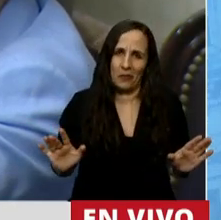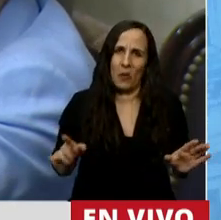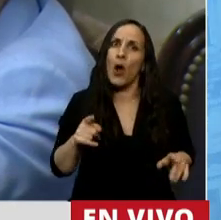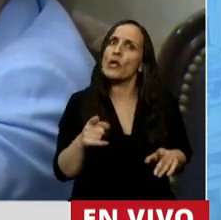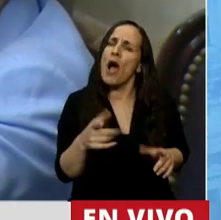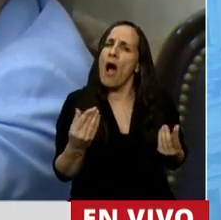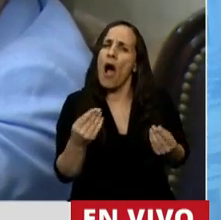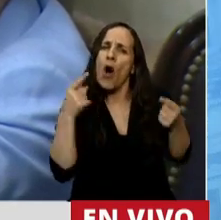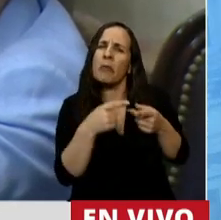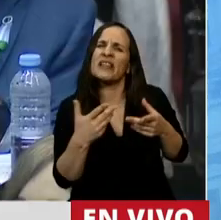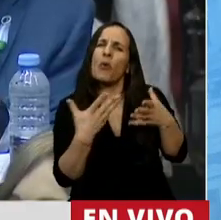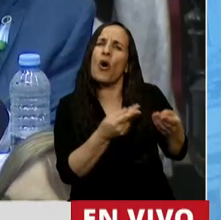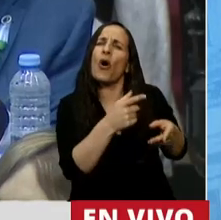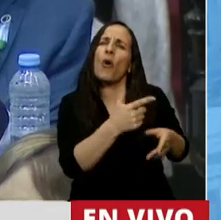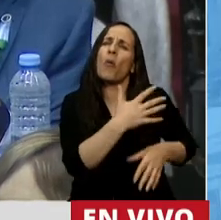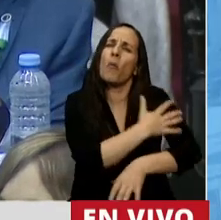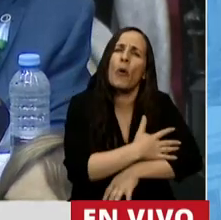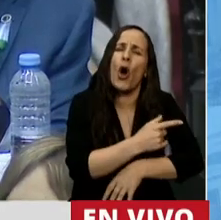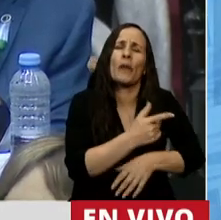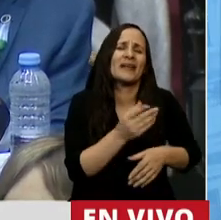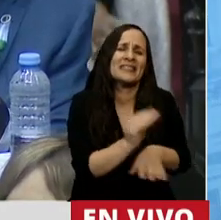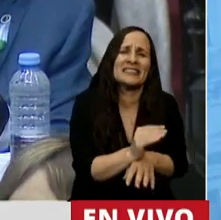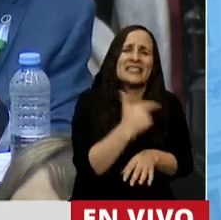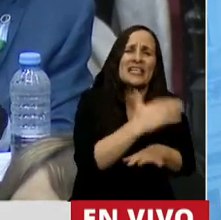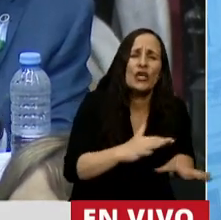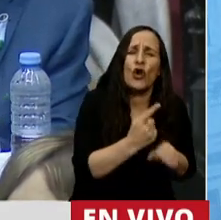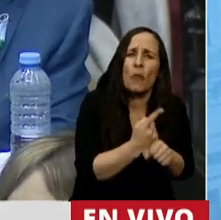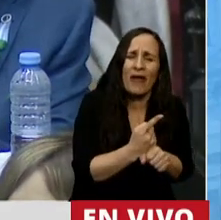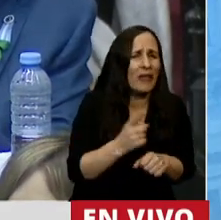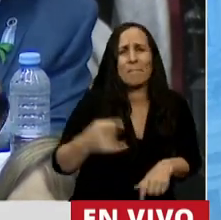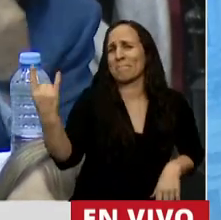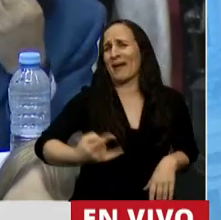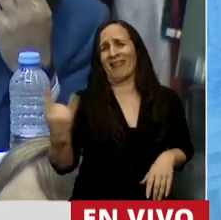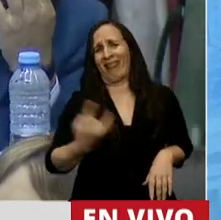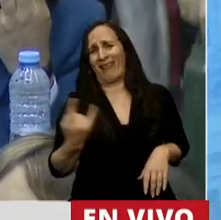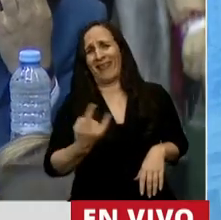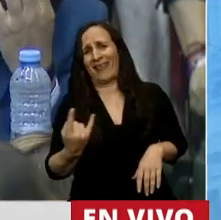porque no pueden mantener a los hijos. Otro verso, otra mentira. La mayor dignidad que